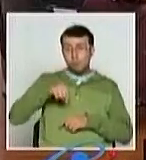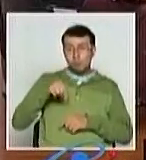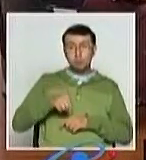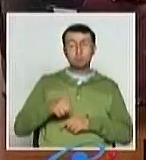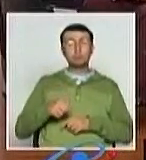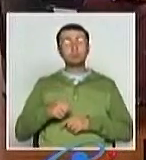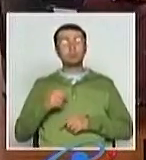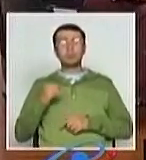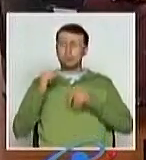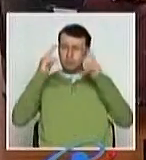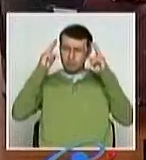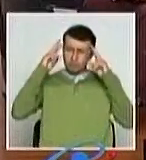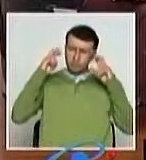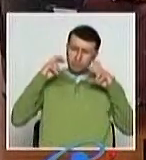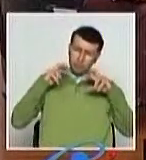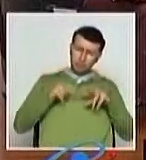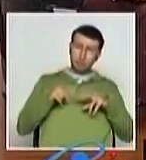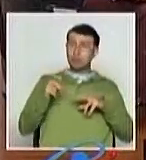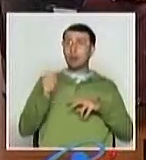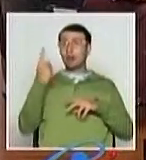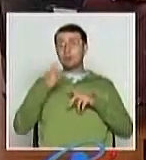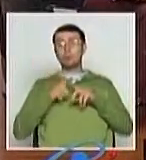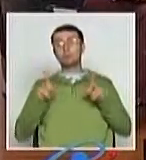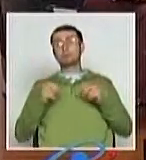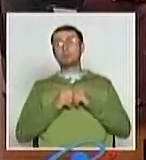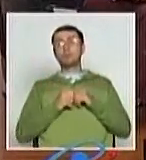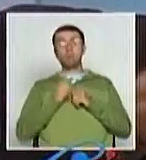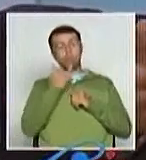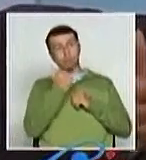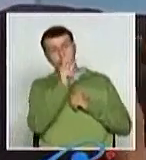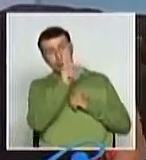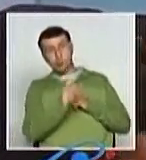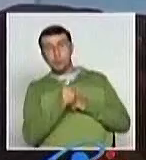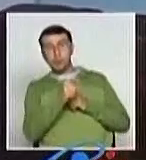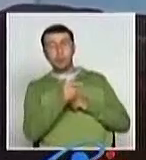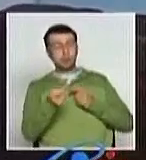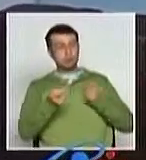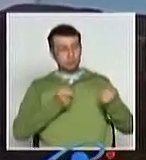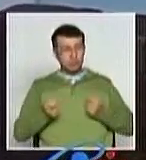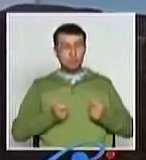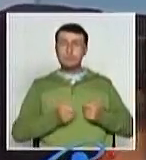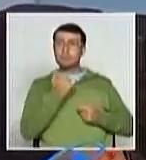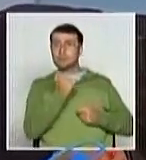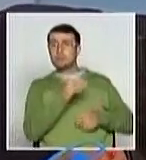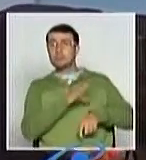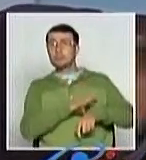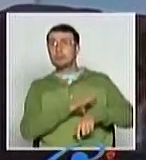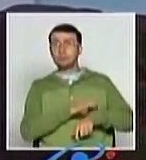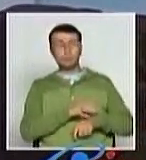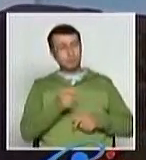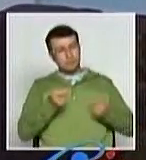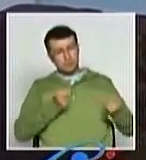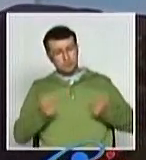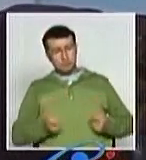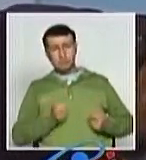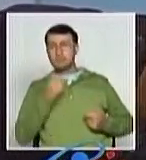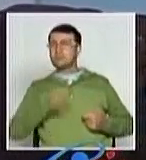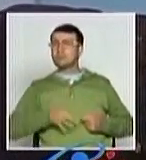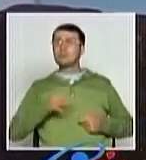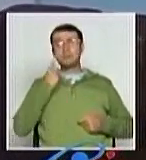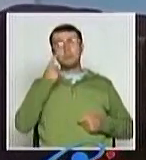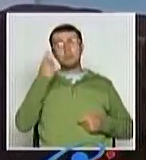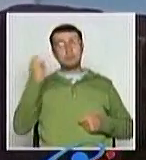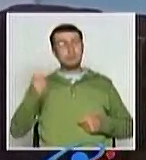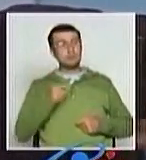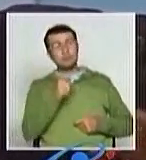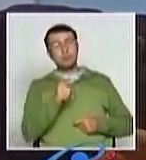exploramos de una manera diferente la señora estuvo en psicóloga clínica con psiquiatras medicina tradicional simplemente buscando en su